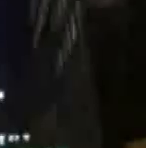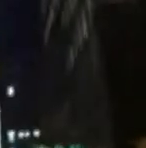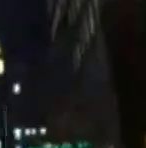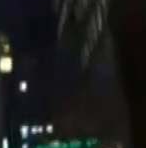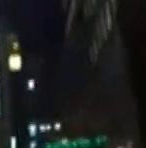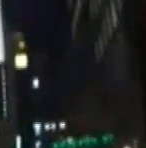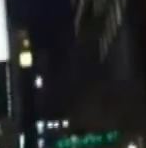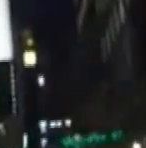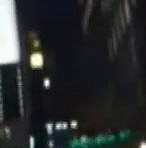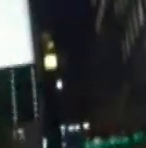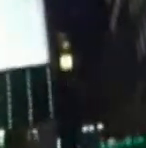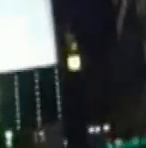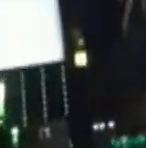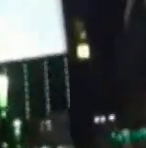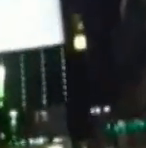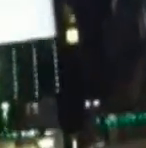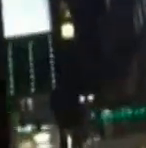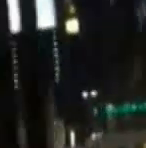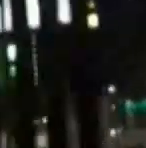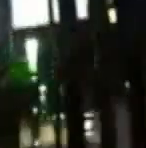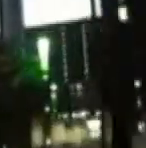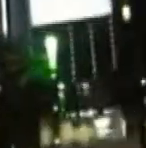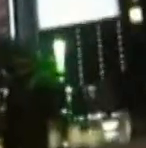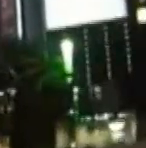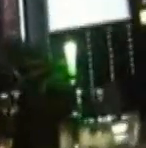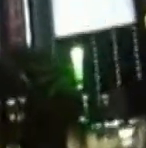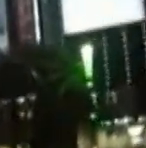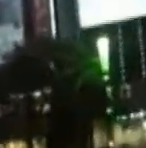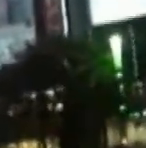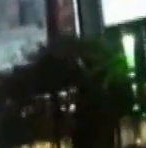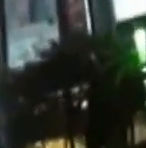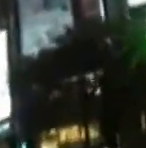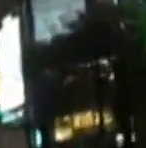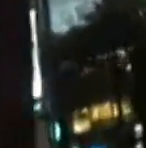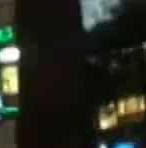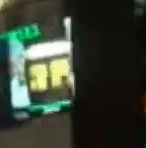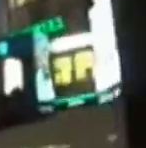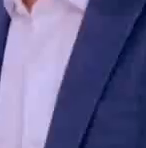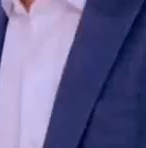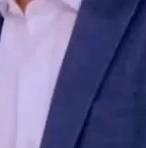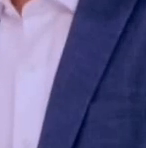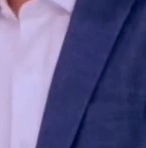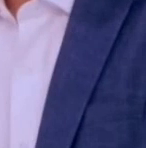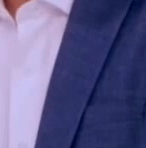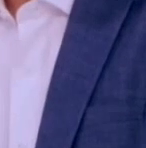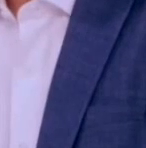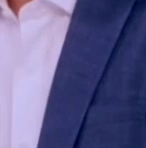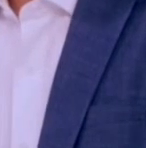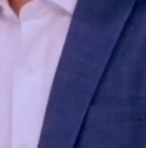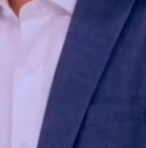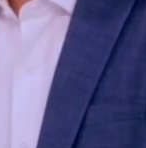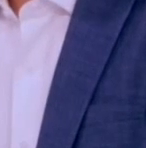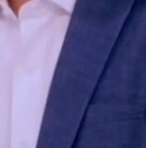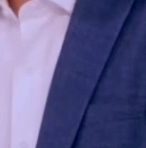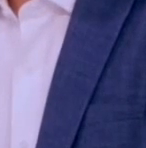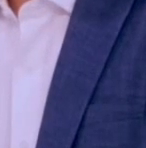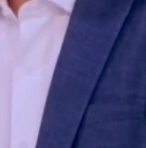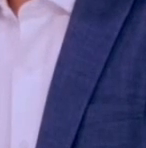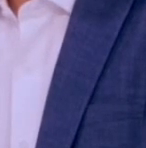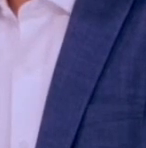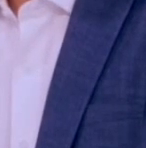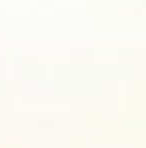detalles del Festival Matsuri 2018, que se realizará en Quito este fin de semana. Primera Impresión, con Eduardo Calife.